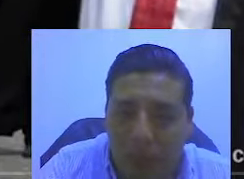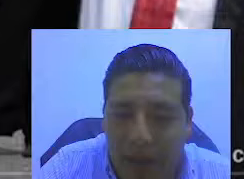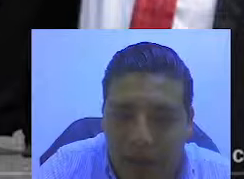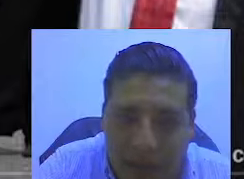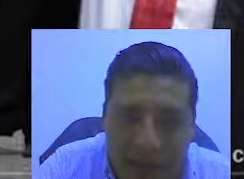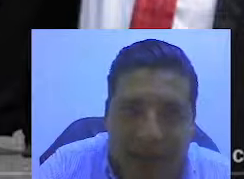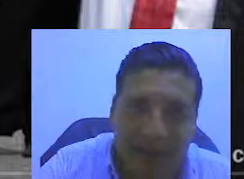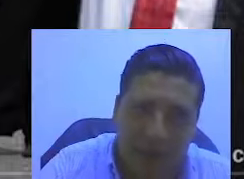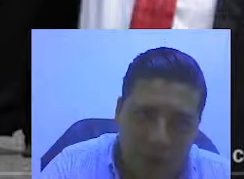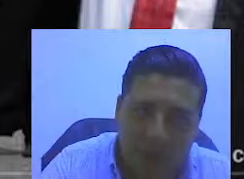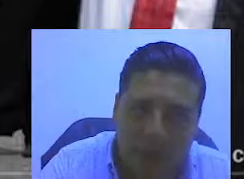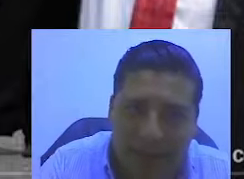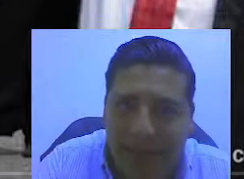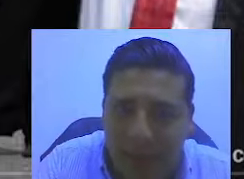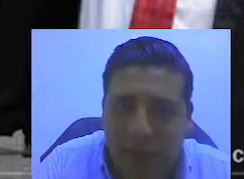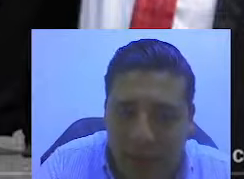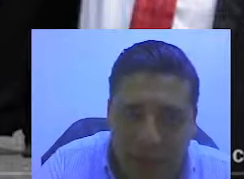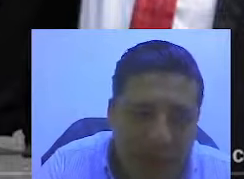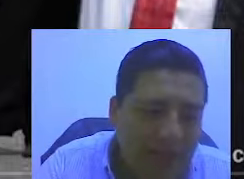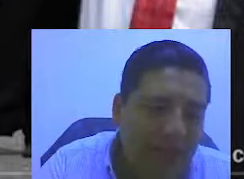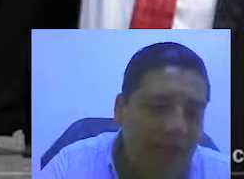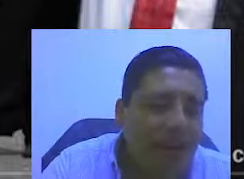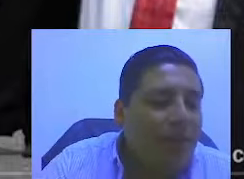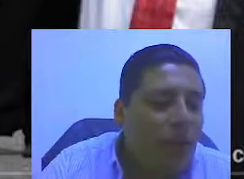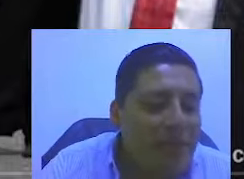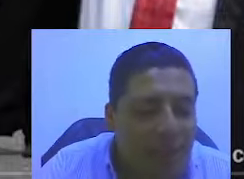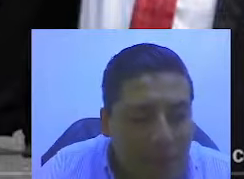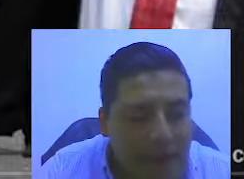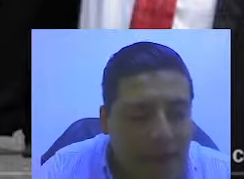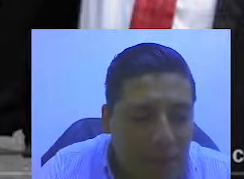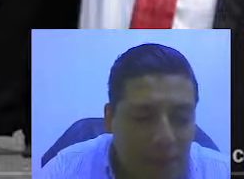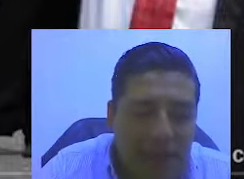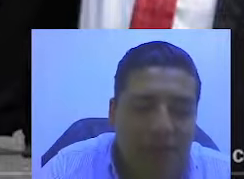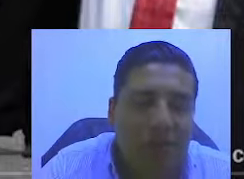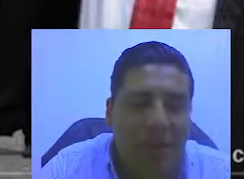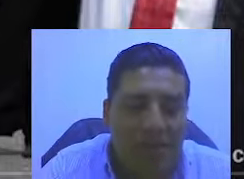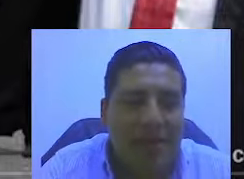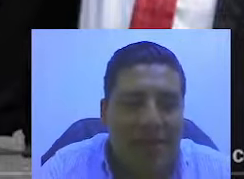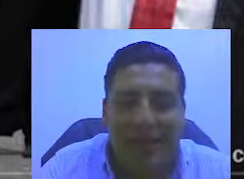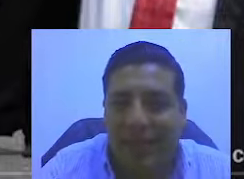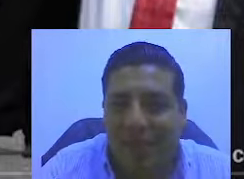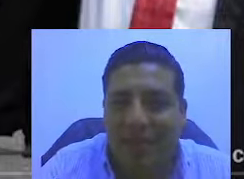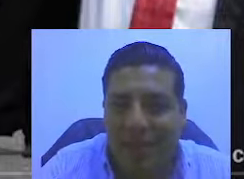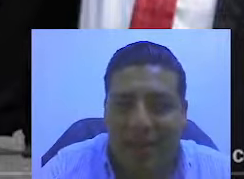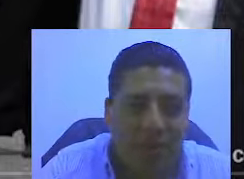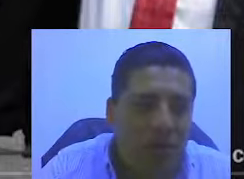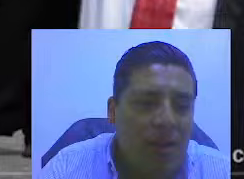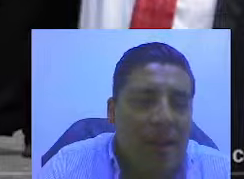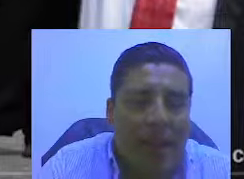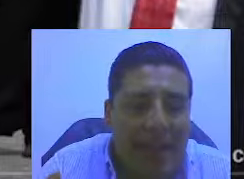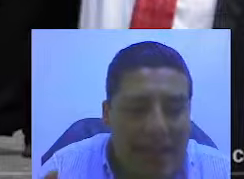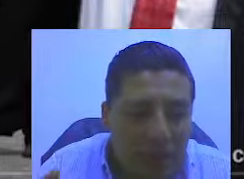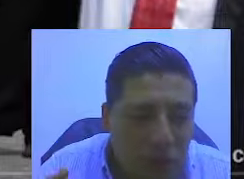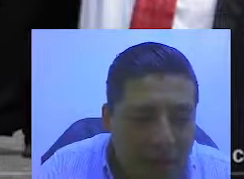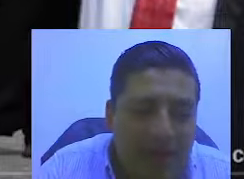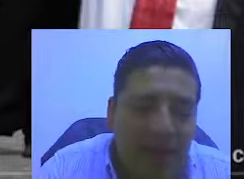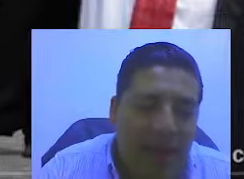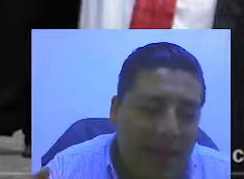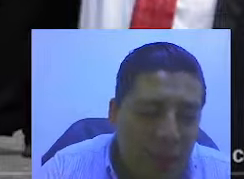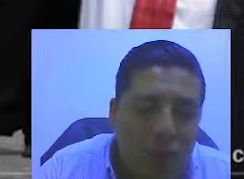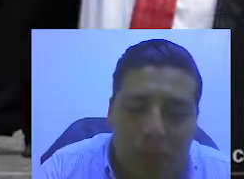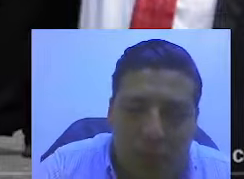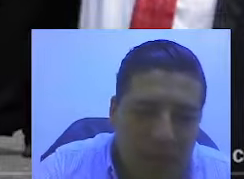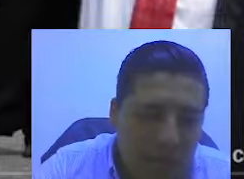Alejandro Páez Varela que forma parte de los periodistas donde explica por qué Norma piña se está metiendo Ella